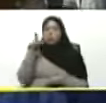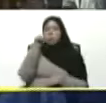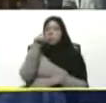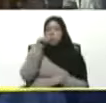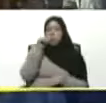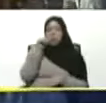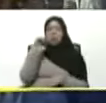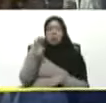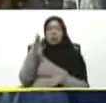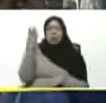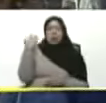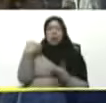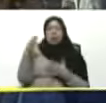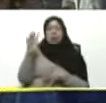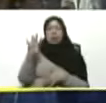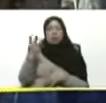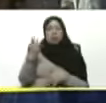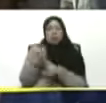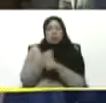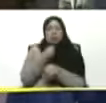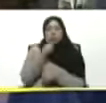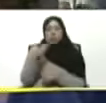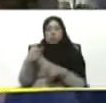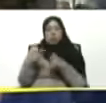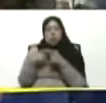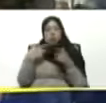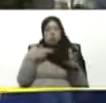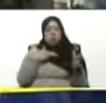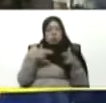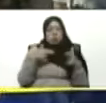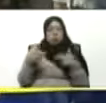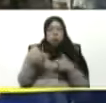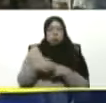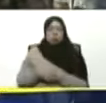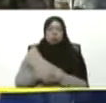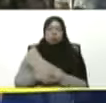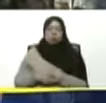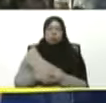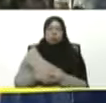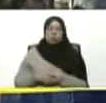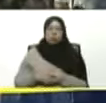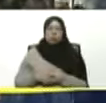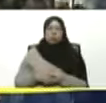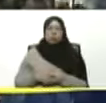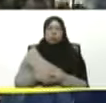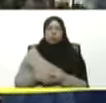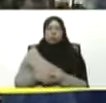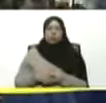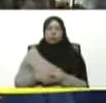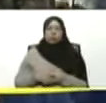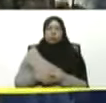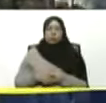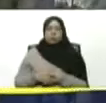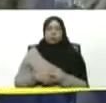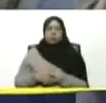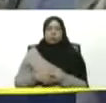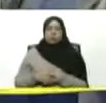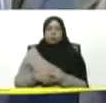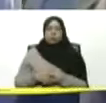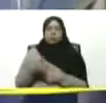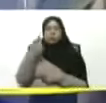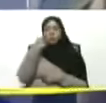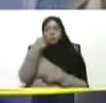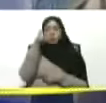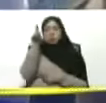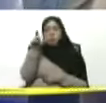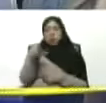esa cuarta república de bandidos y asesinos? Presidente, yo lo que más recuerdo y lo tengo muy presente